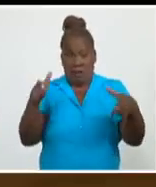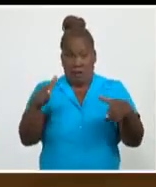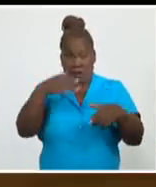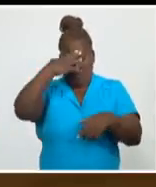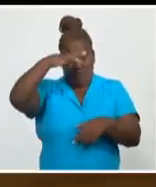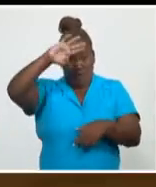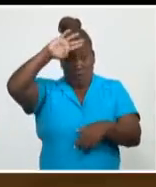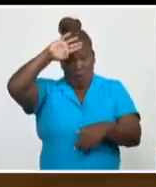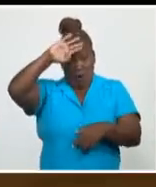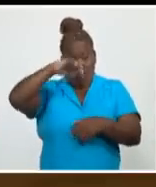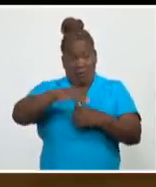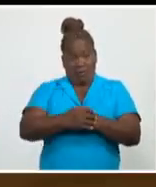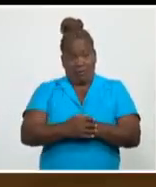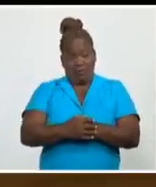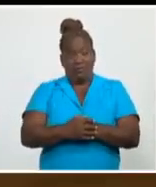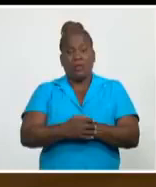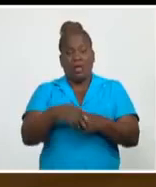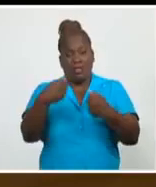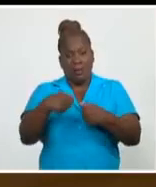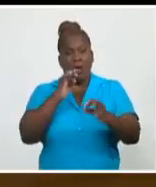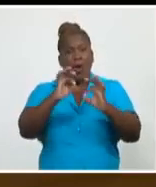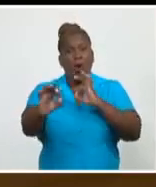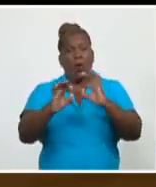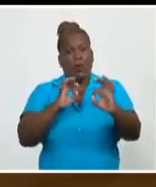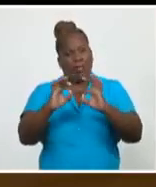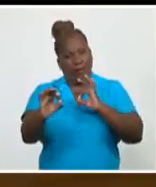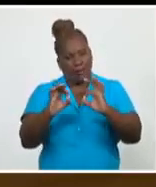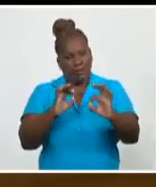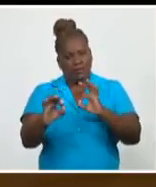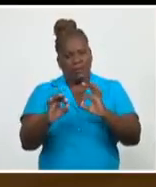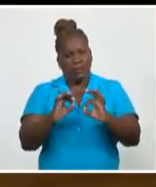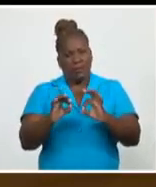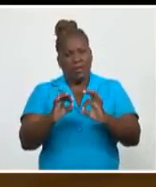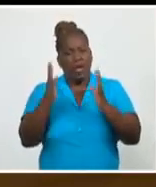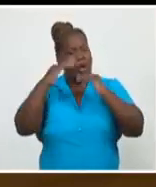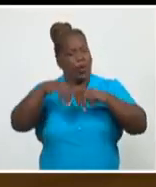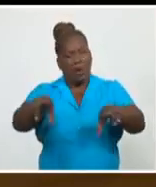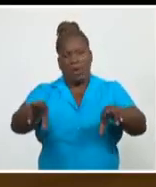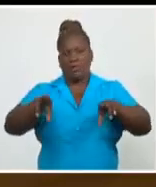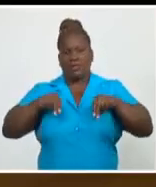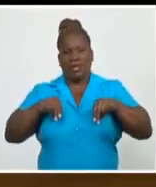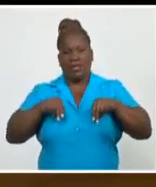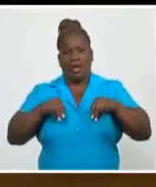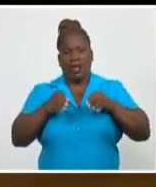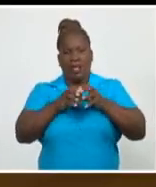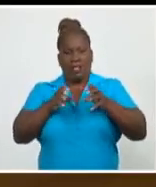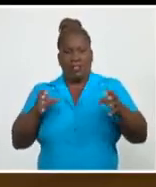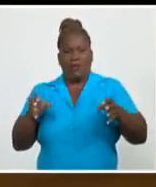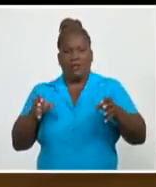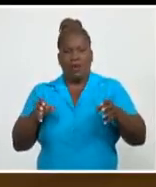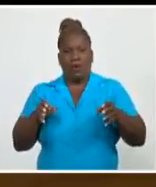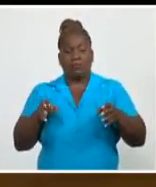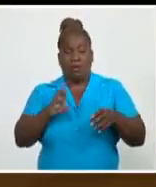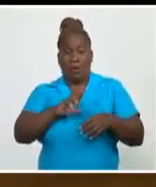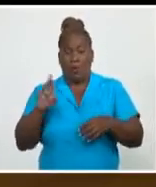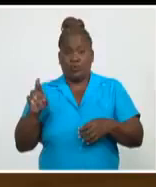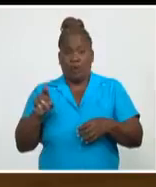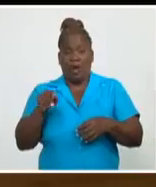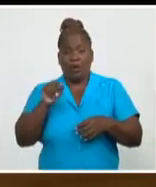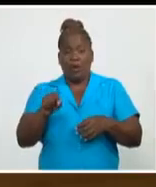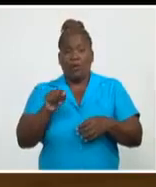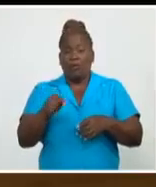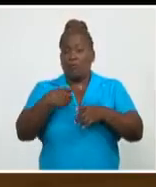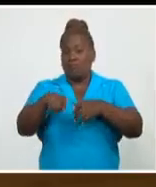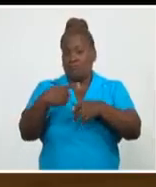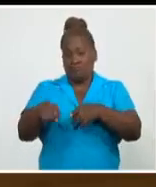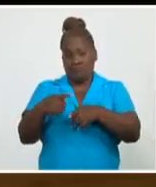torno al partido debe cuidarse con celo y jamás aceptar la división entre revolucionarios bajo falsos pretextos